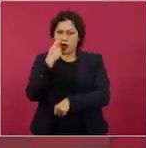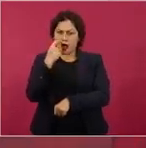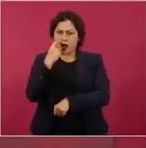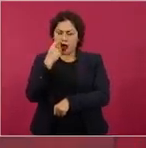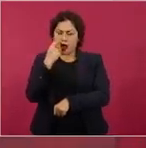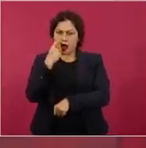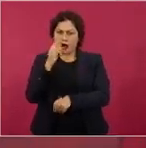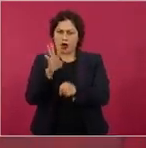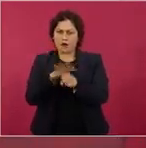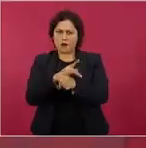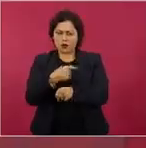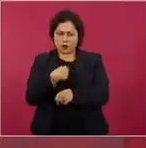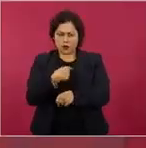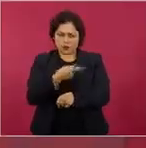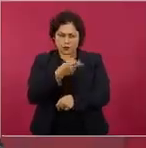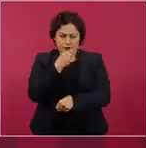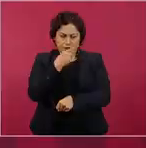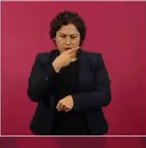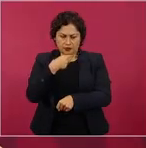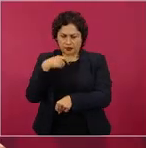encubridores.